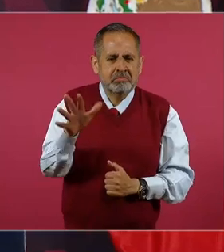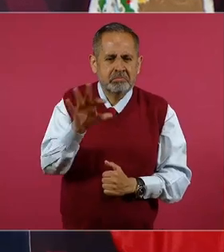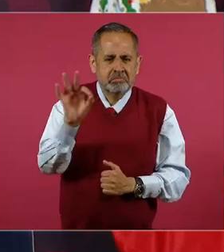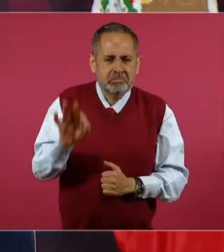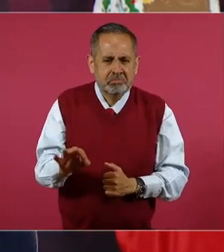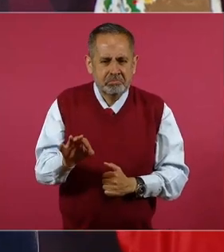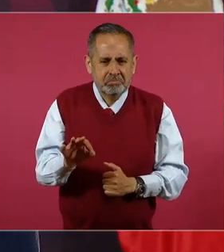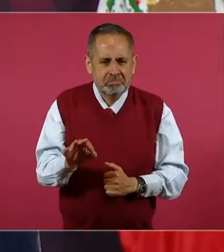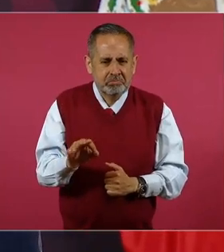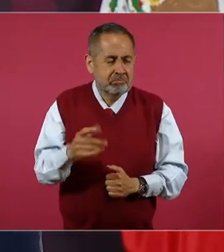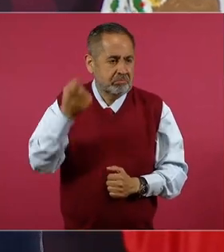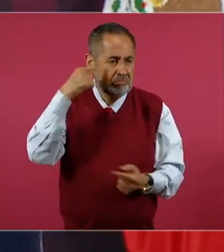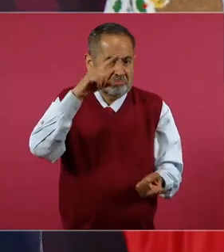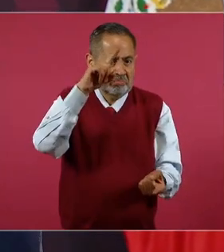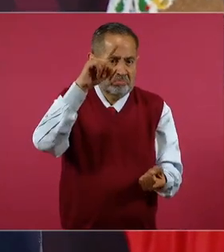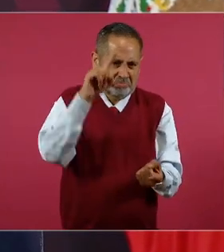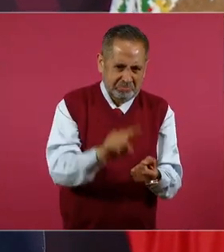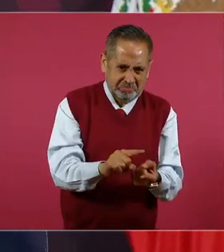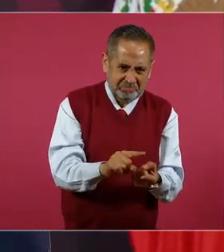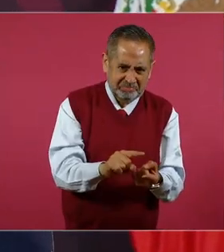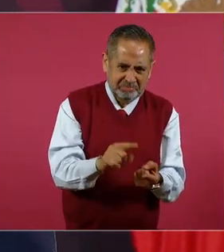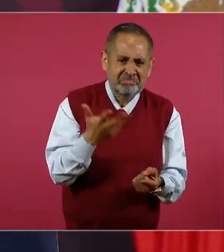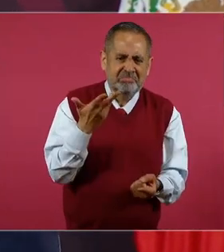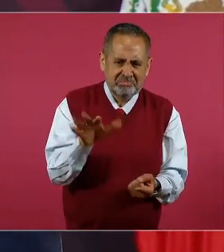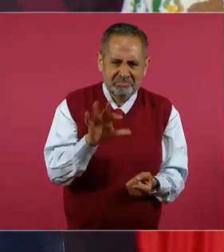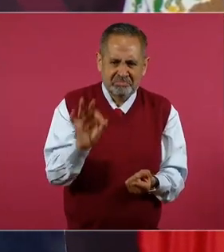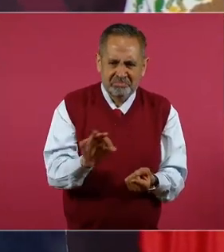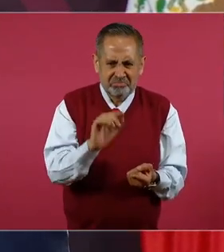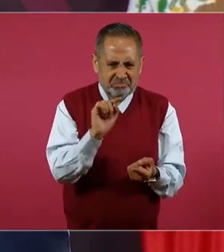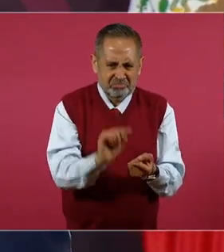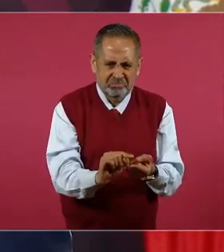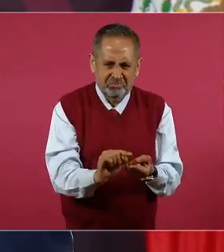10% de lo que se ejerció